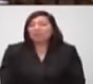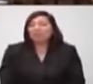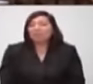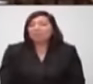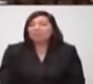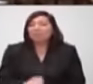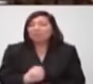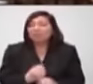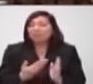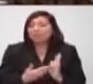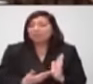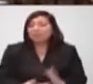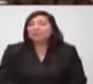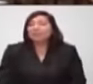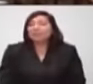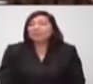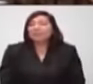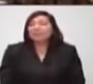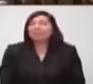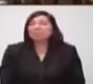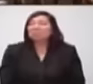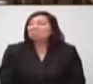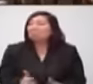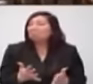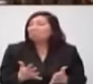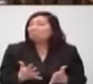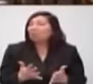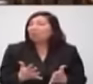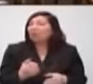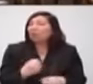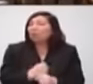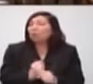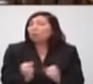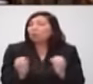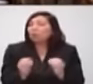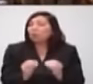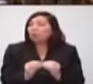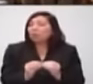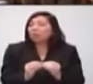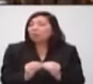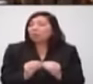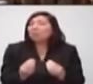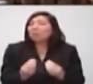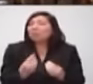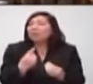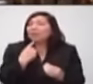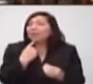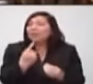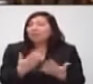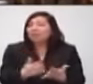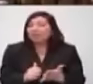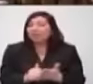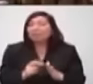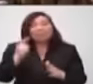realizado ahí lo tienen en el expediente, hemos realizado una serie de obras conjuntamente. ¿Y por qué la señalo? Porque ya